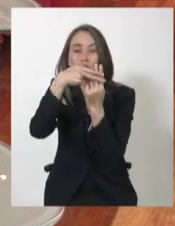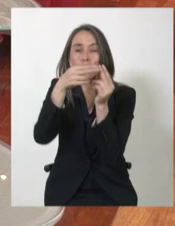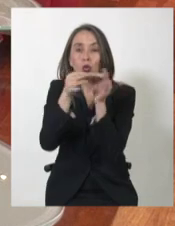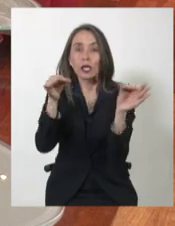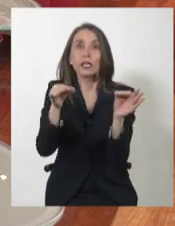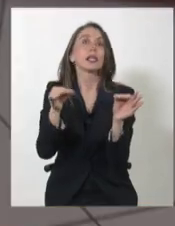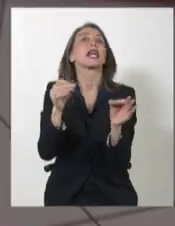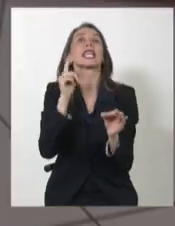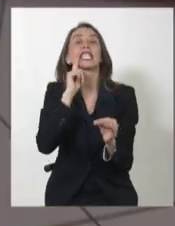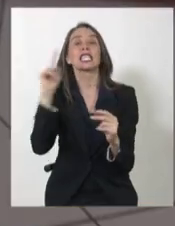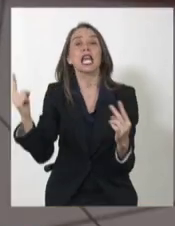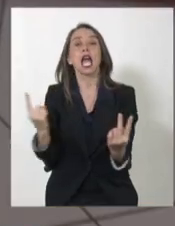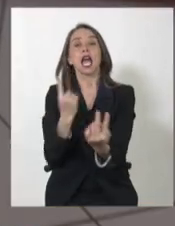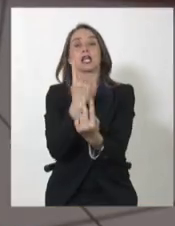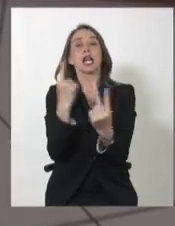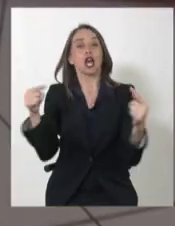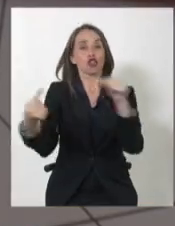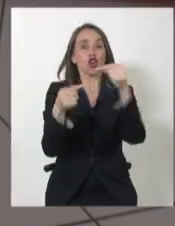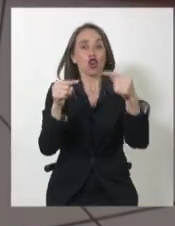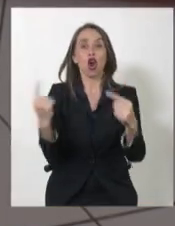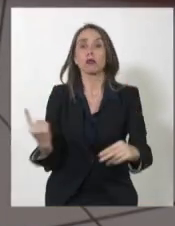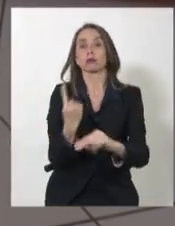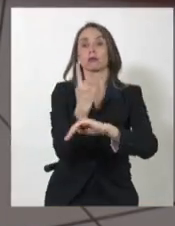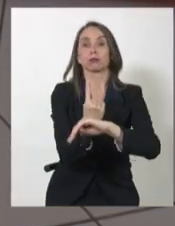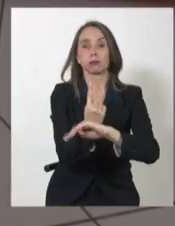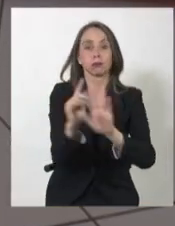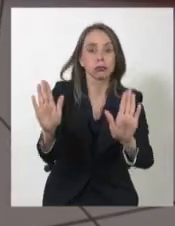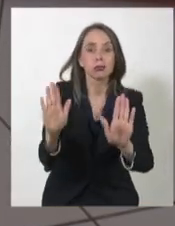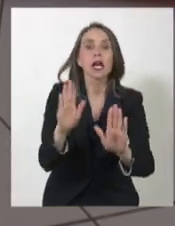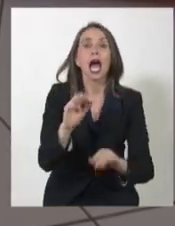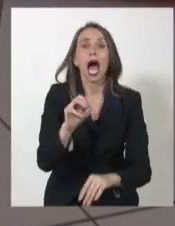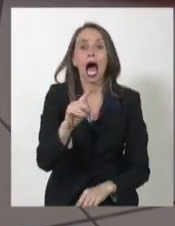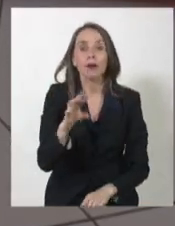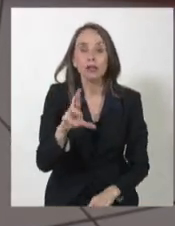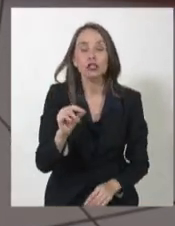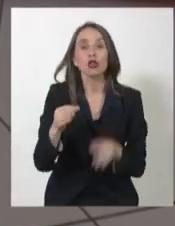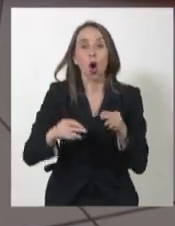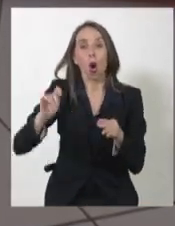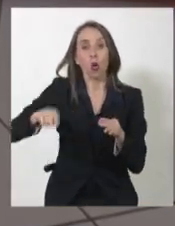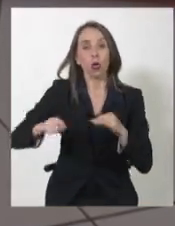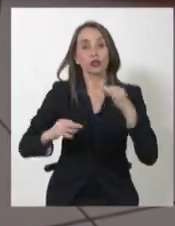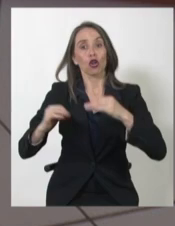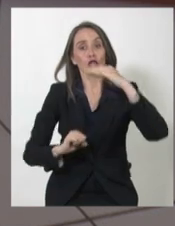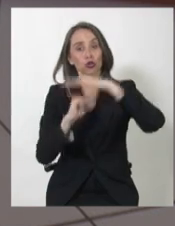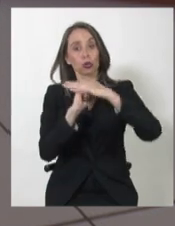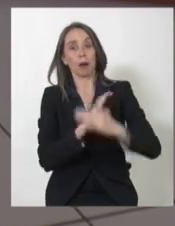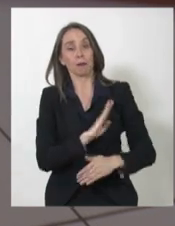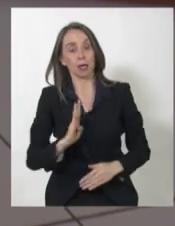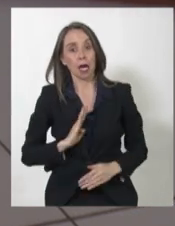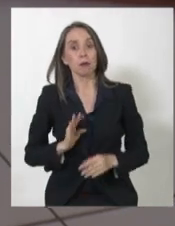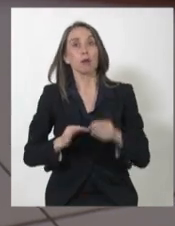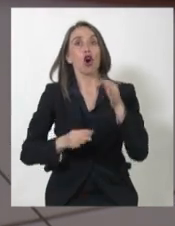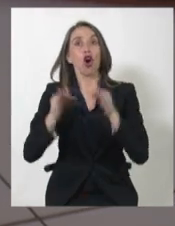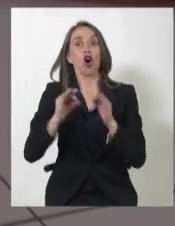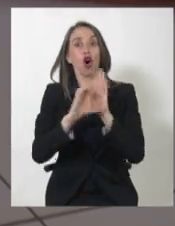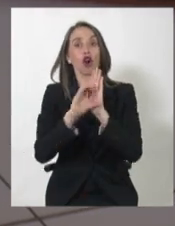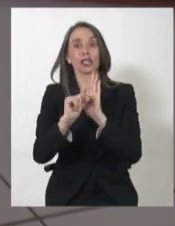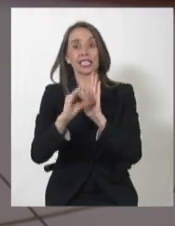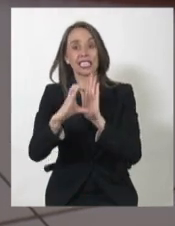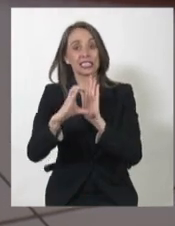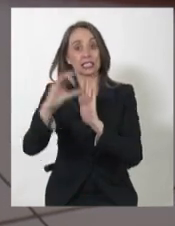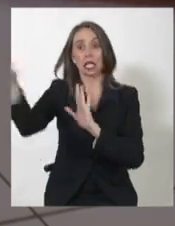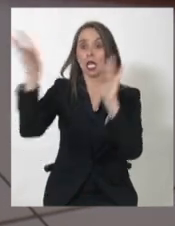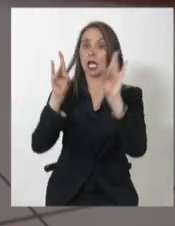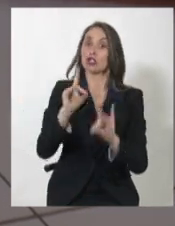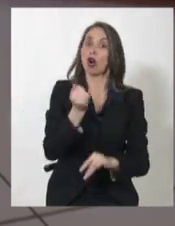tiene que ser de árbitro. Pero estaba apareciendo ministros de la Corte Suprema y del Tribunal Constitucional. Yo creo que eso es un error. No. Hoy